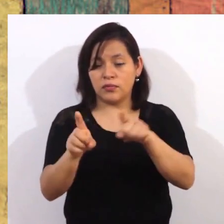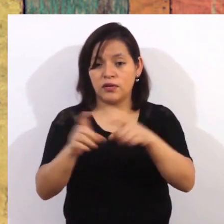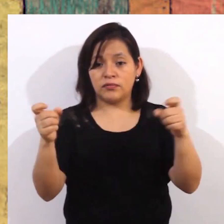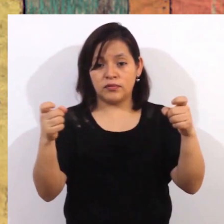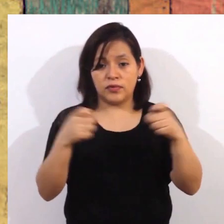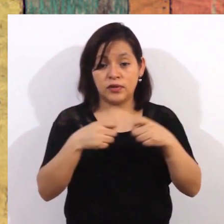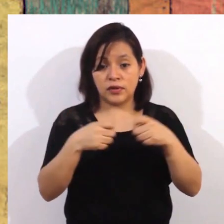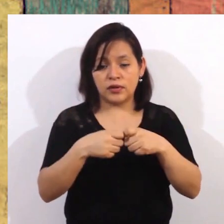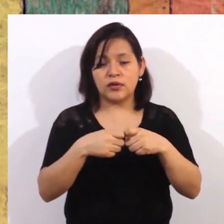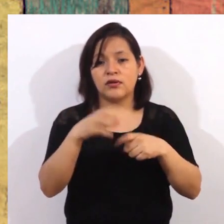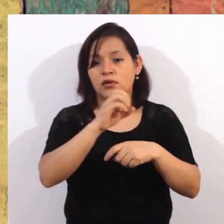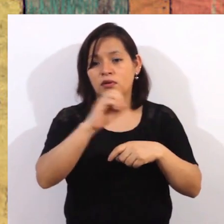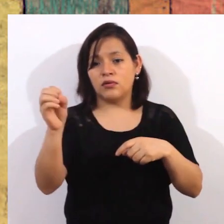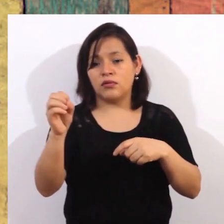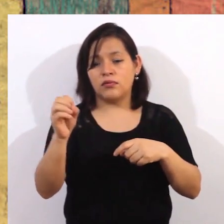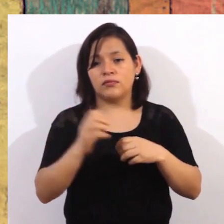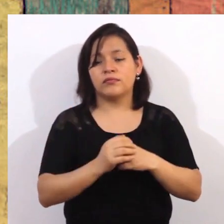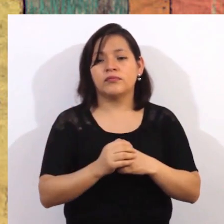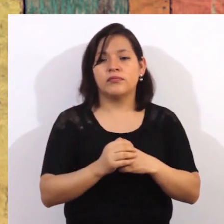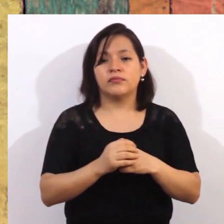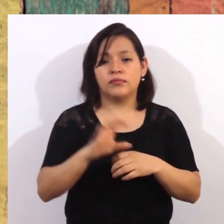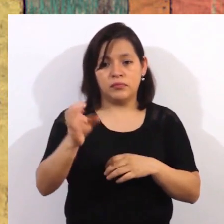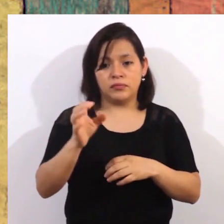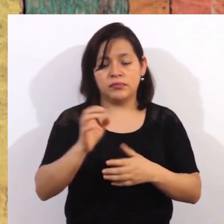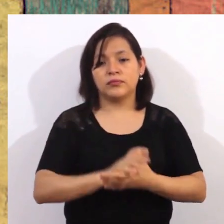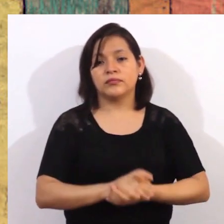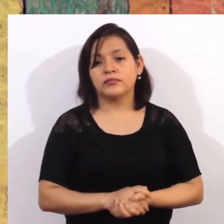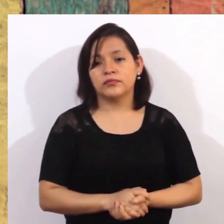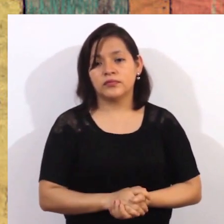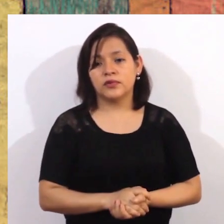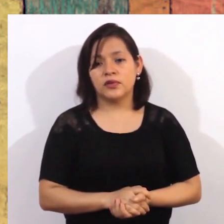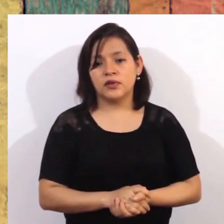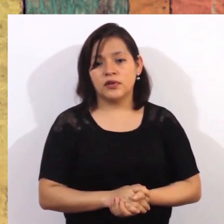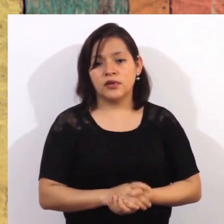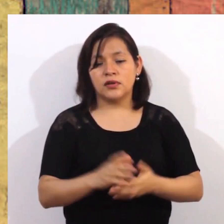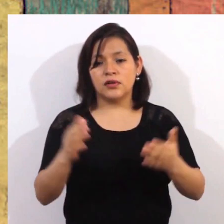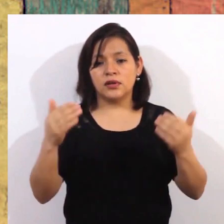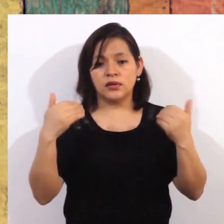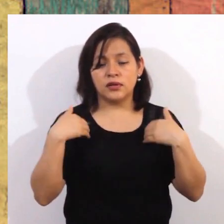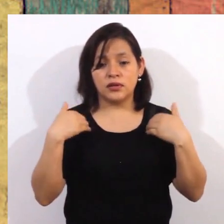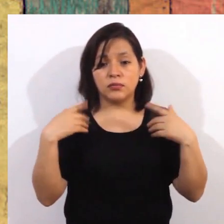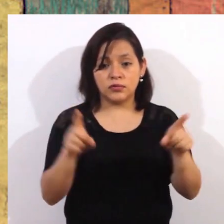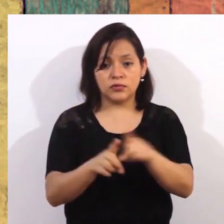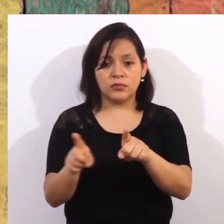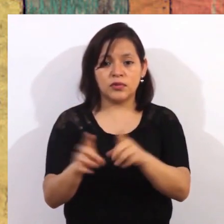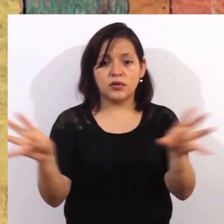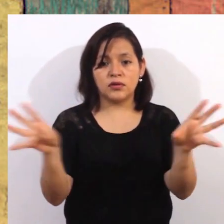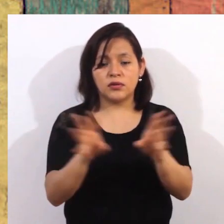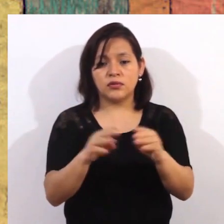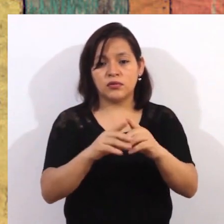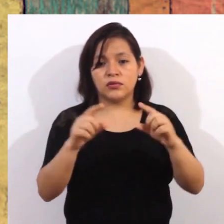nuestras transmisiones en vivo en el mismo horario por Facebook y YouTube. Tenemos reuniones de grupos